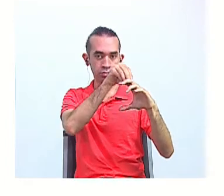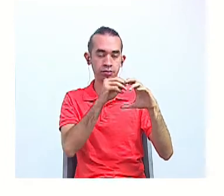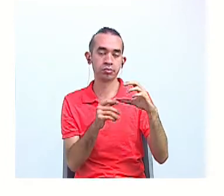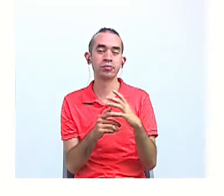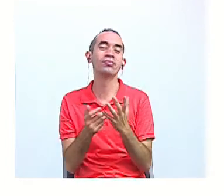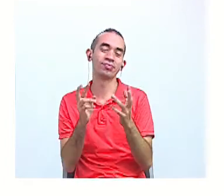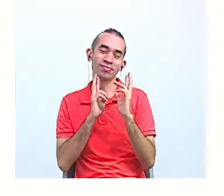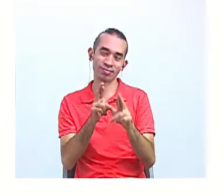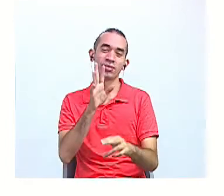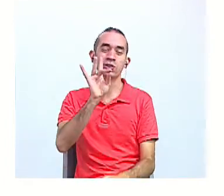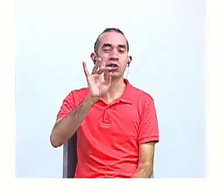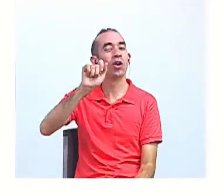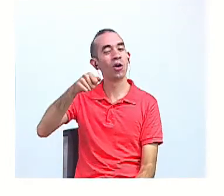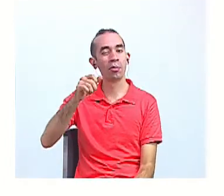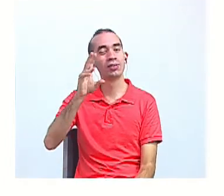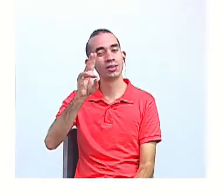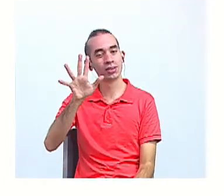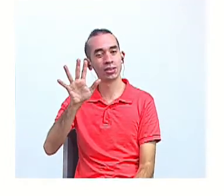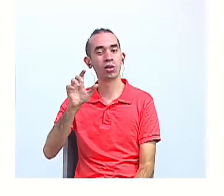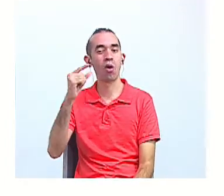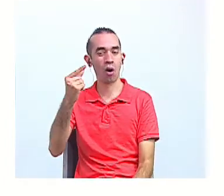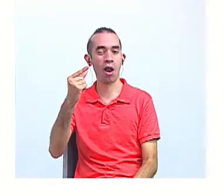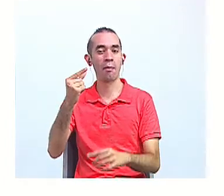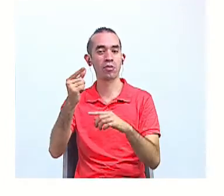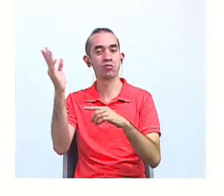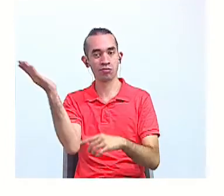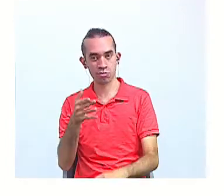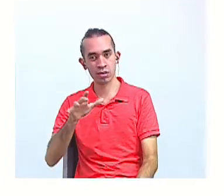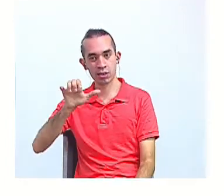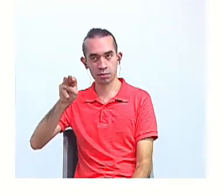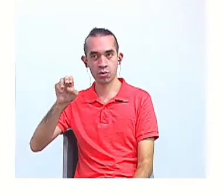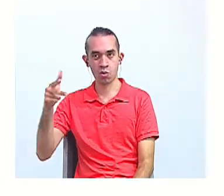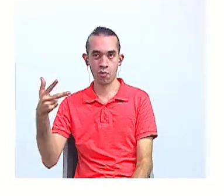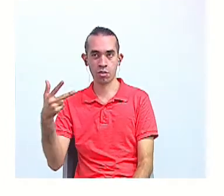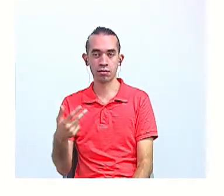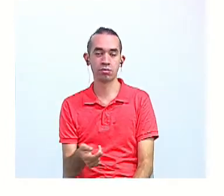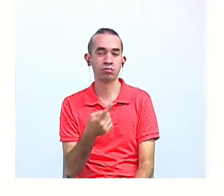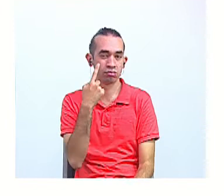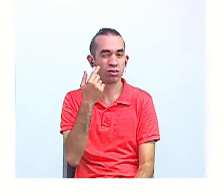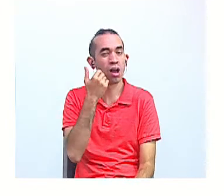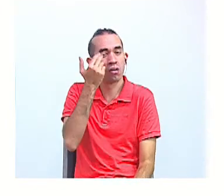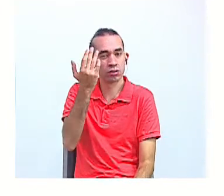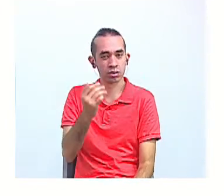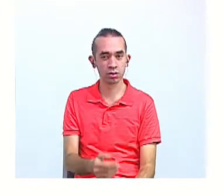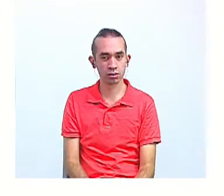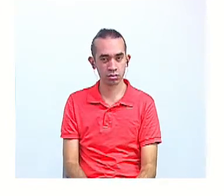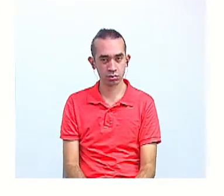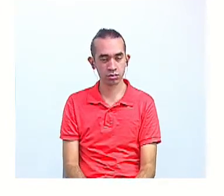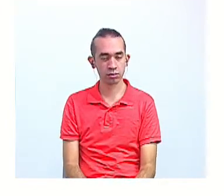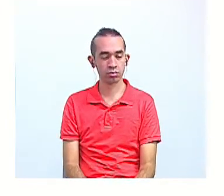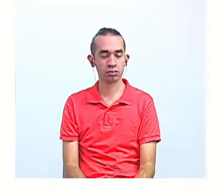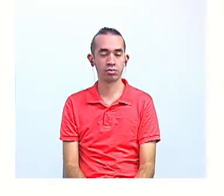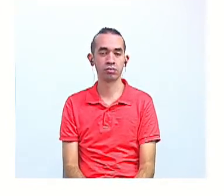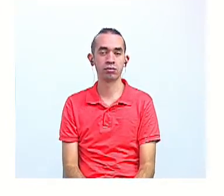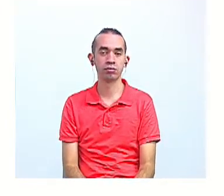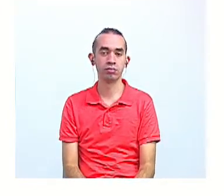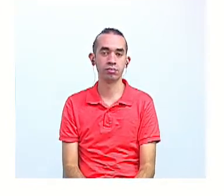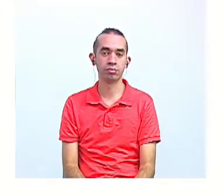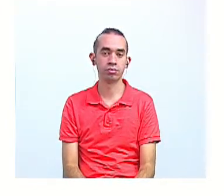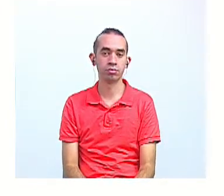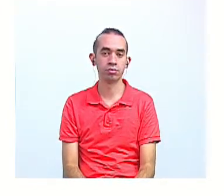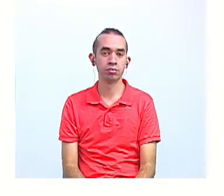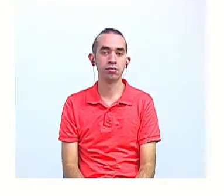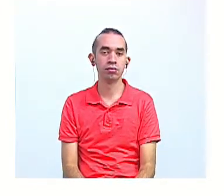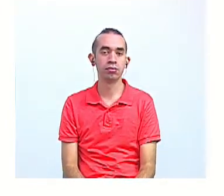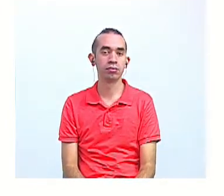8,75 gramos por centímetro cúbico. Excelente. Fácil, ¿verdad? Muy bien. Vemos que con lo